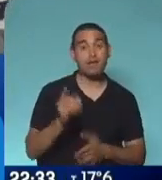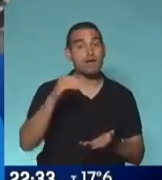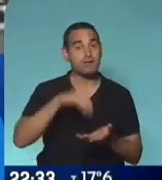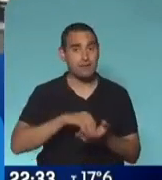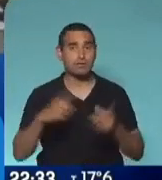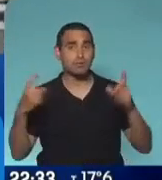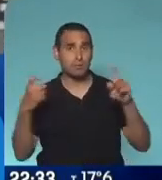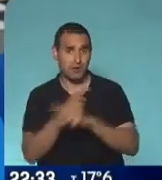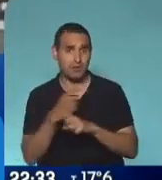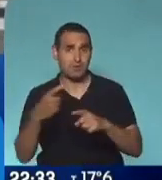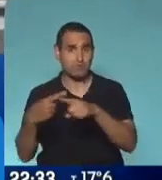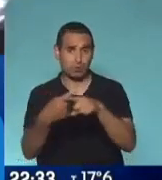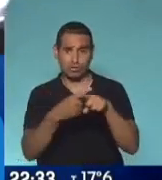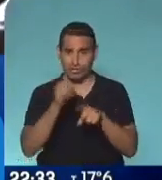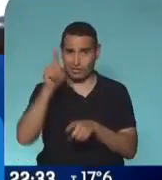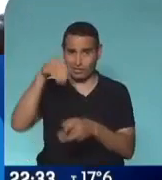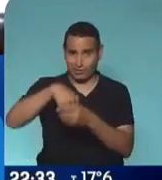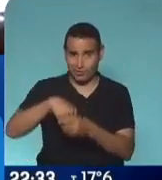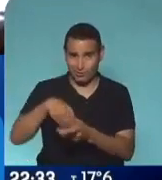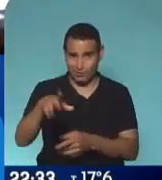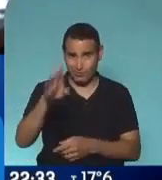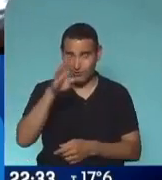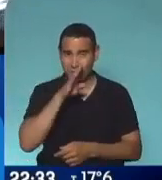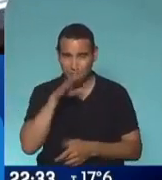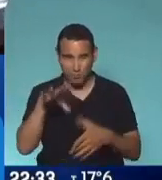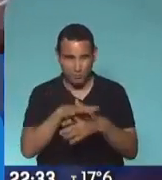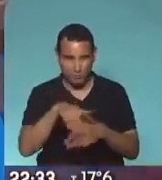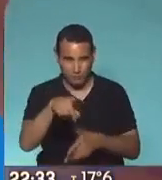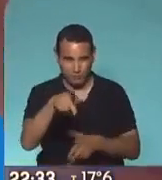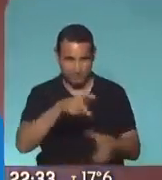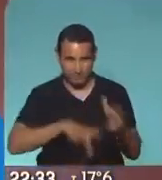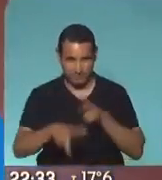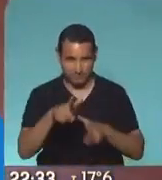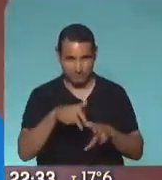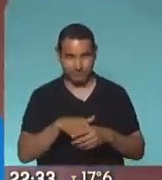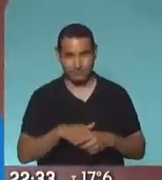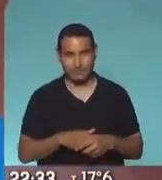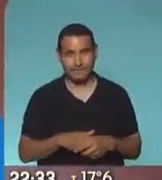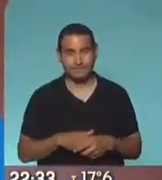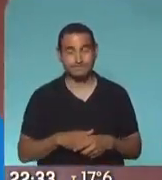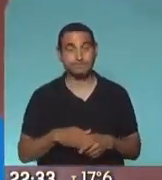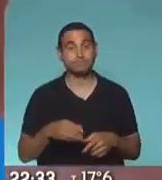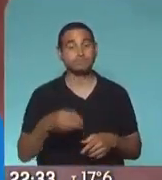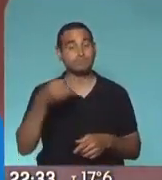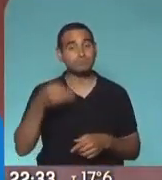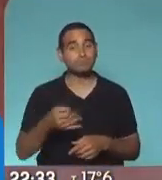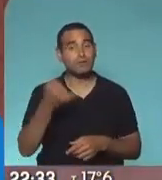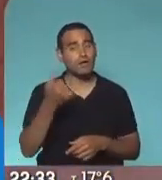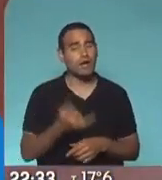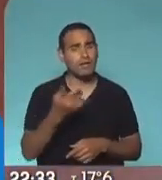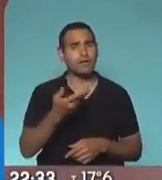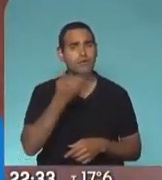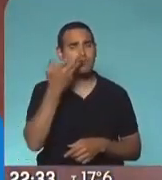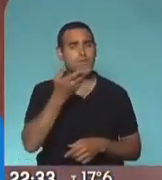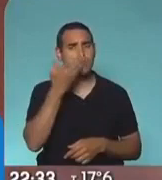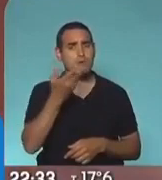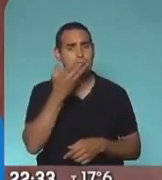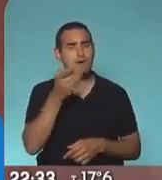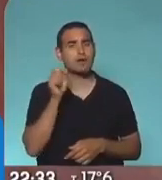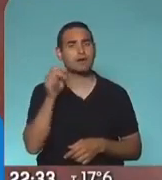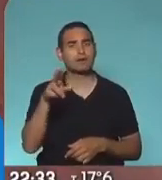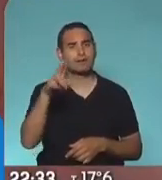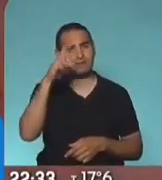se está dando, justamente que estaban comentando ustedes en Israel. Inclusive hubo una declaración de